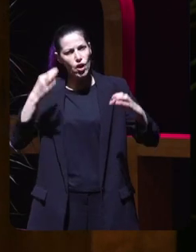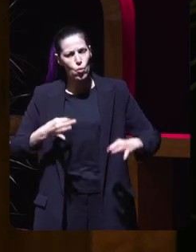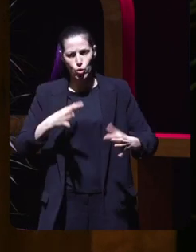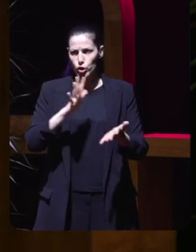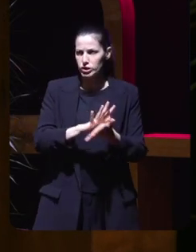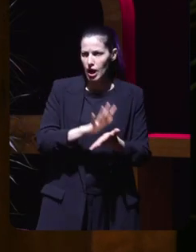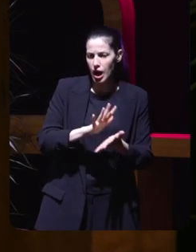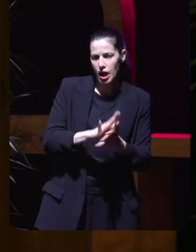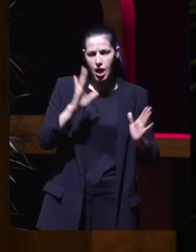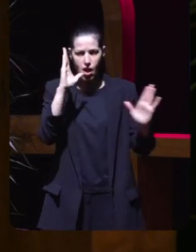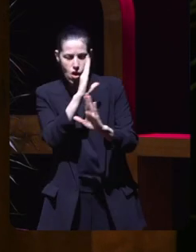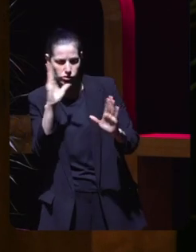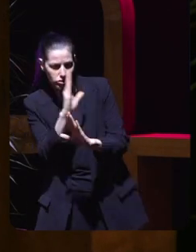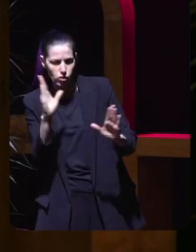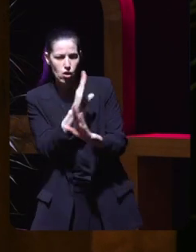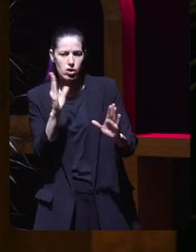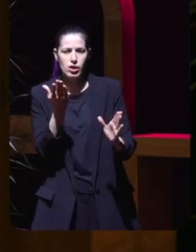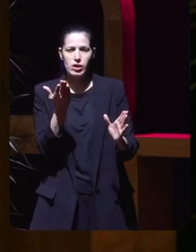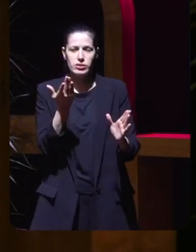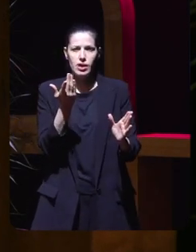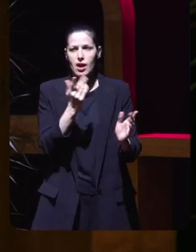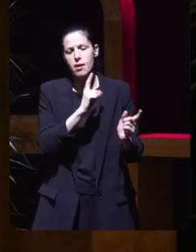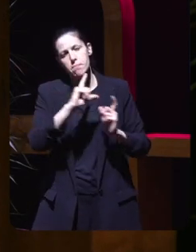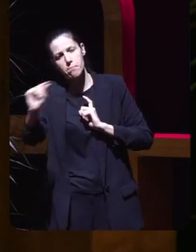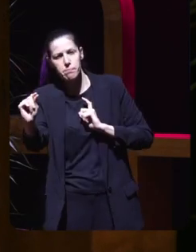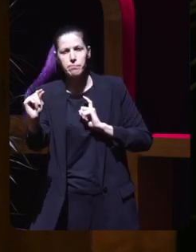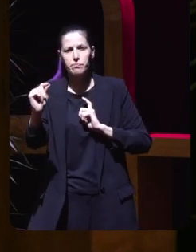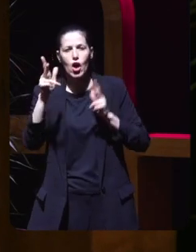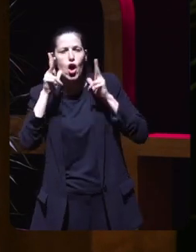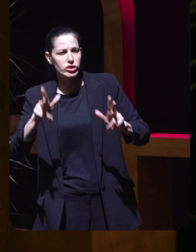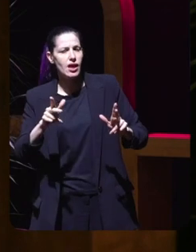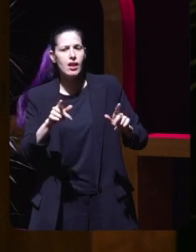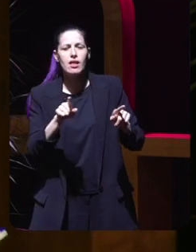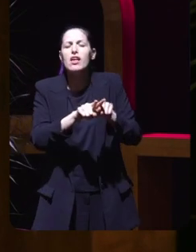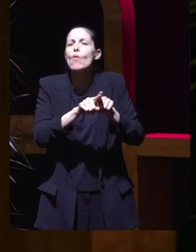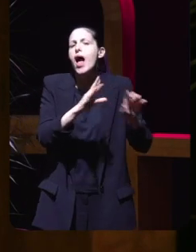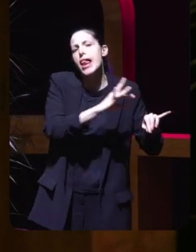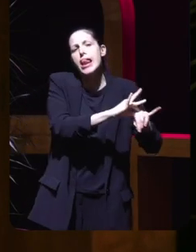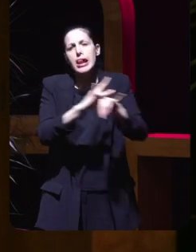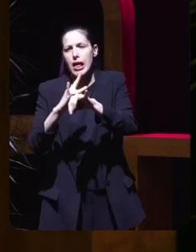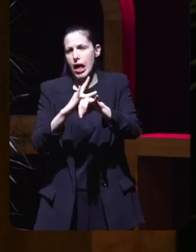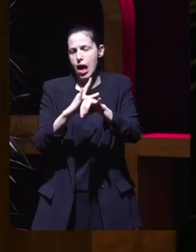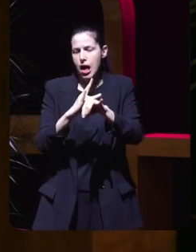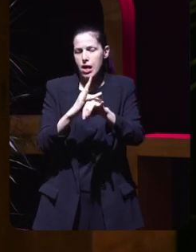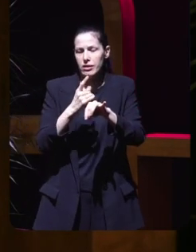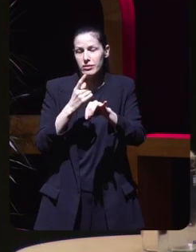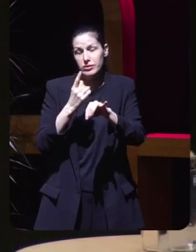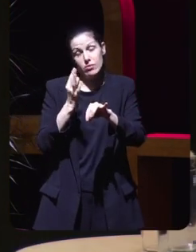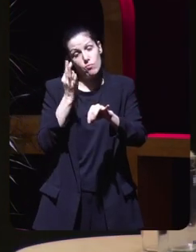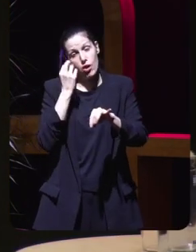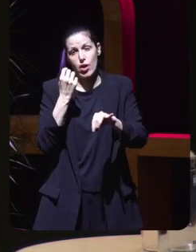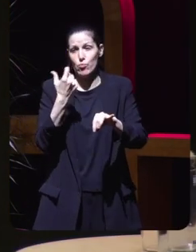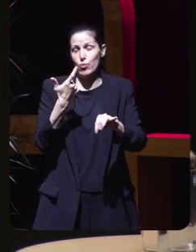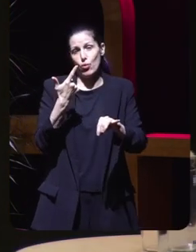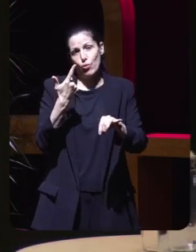Tal para cual no en plan dirige al hotel no sé qué como dando instrucciones y claro está muy que debe alucinar bastante No